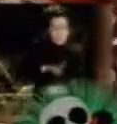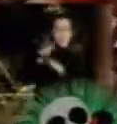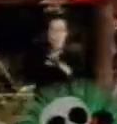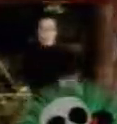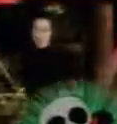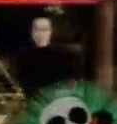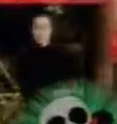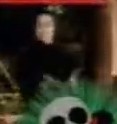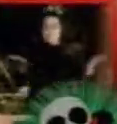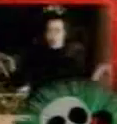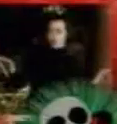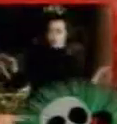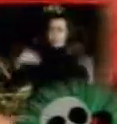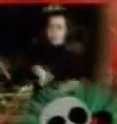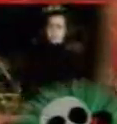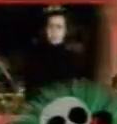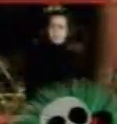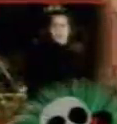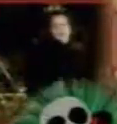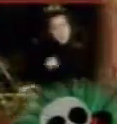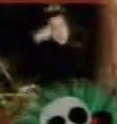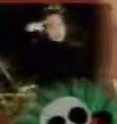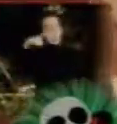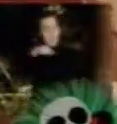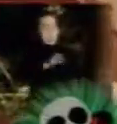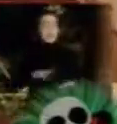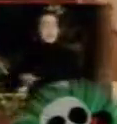coño, que tengo muchos